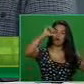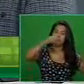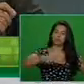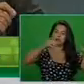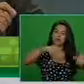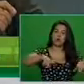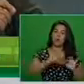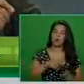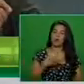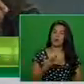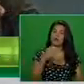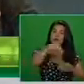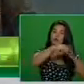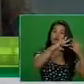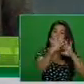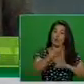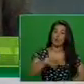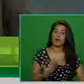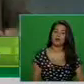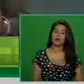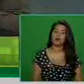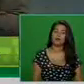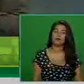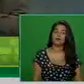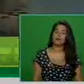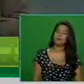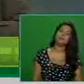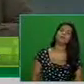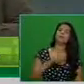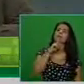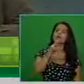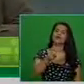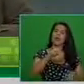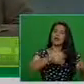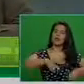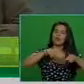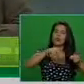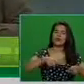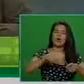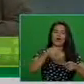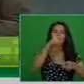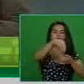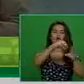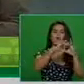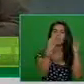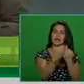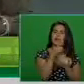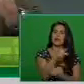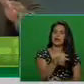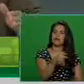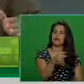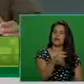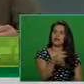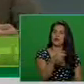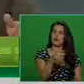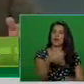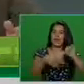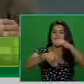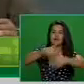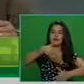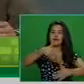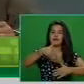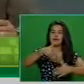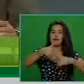con respecto a lo que ha sido la agricultura familiar, fortalece como tal la seguridad alimentaria, no tanto de América Latina, sino del